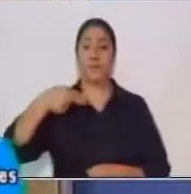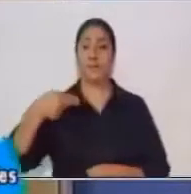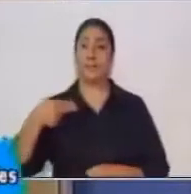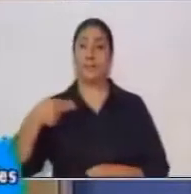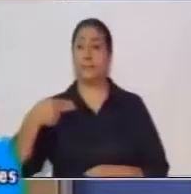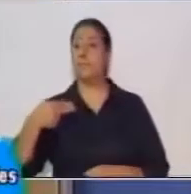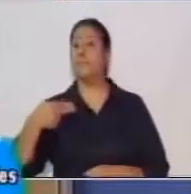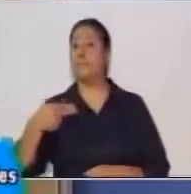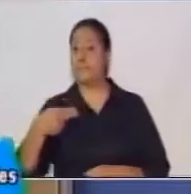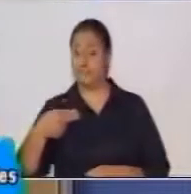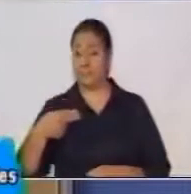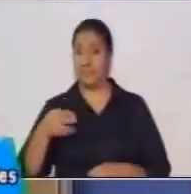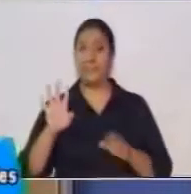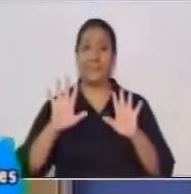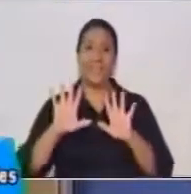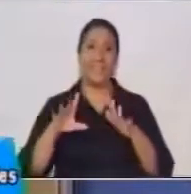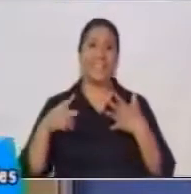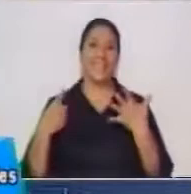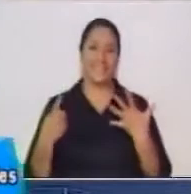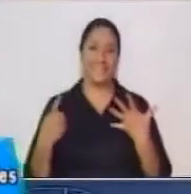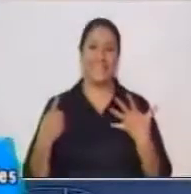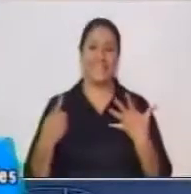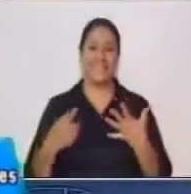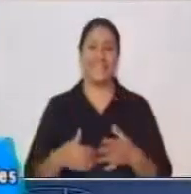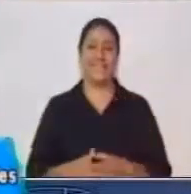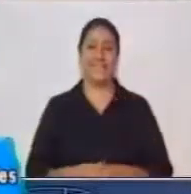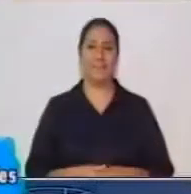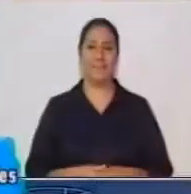son 16.